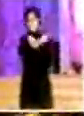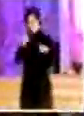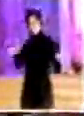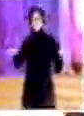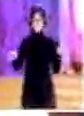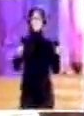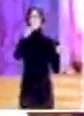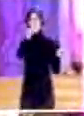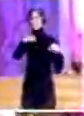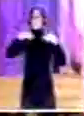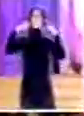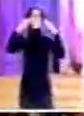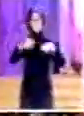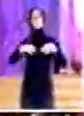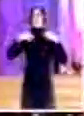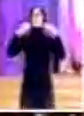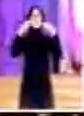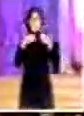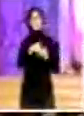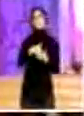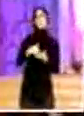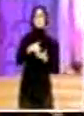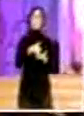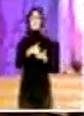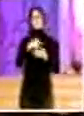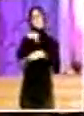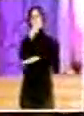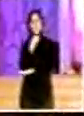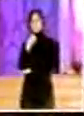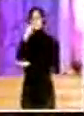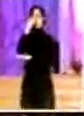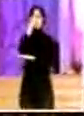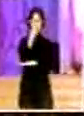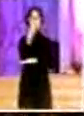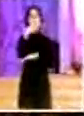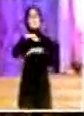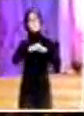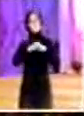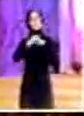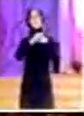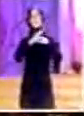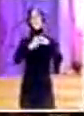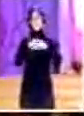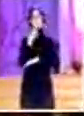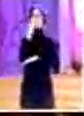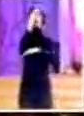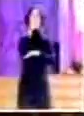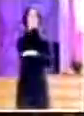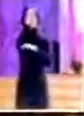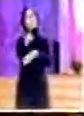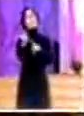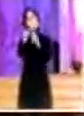ti que estás siempre pendiendo de un hilo, te doy mi apoyo y mi mano de amigo. Eres para mí